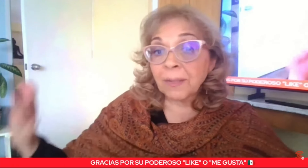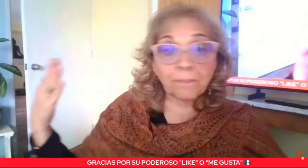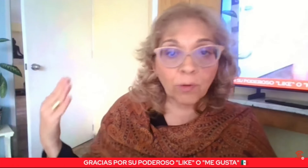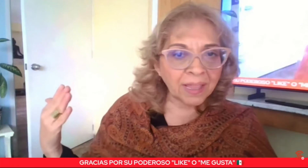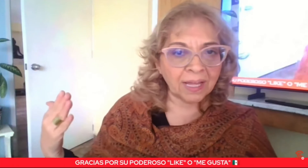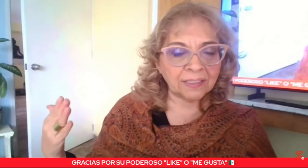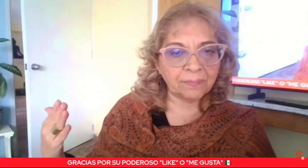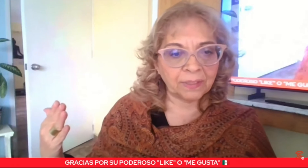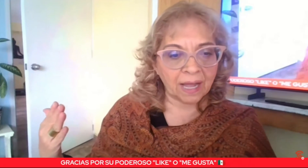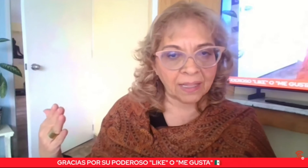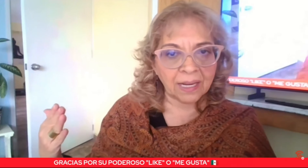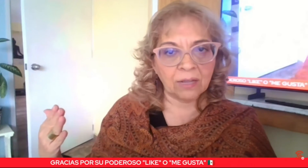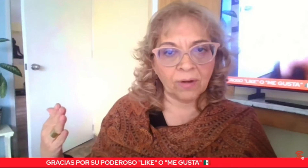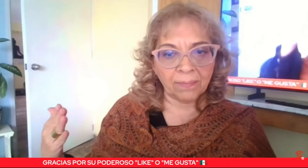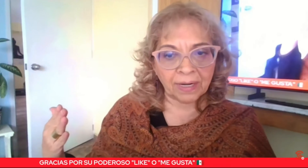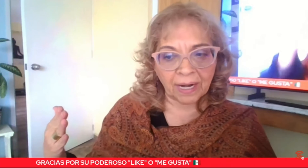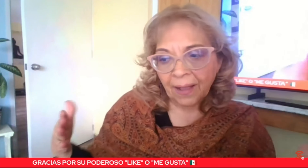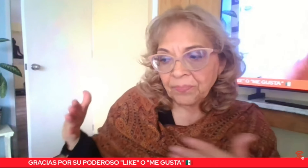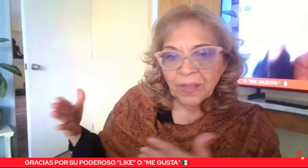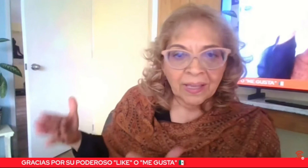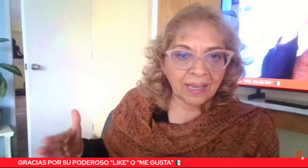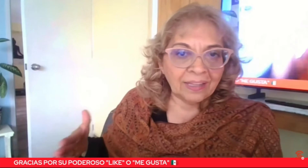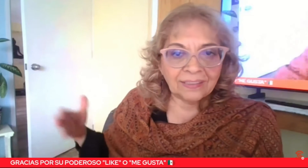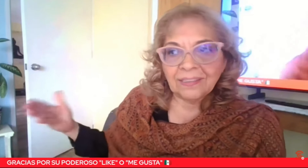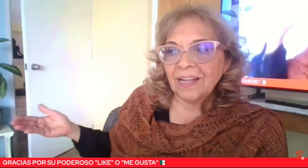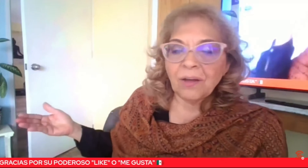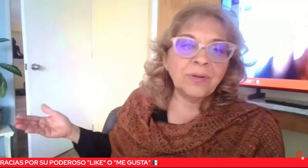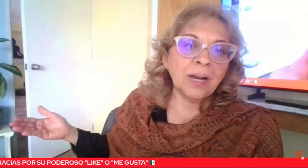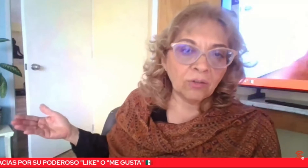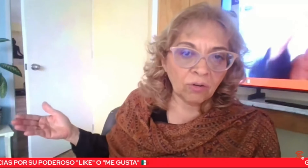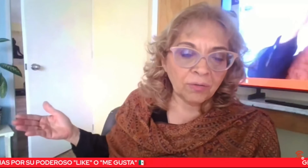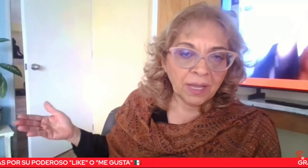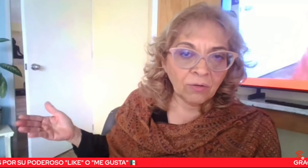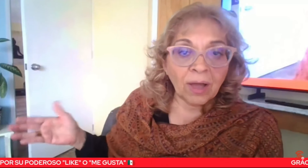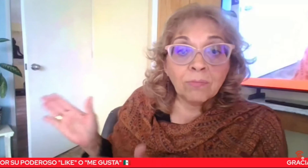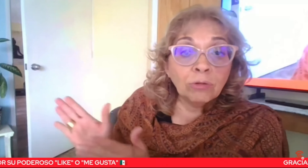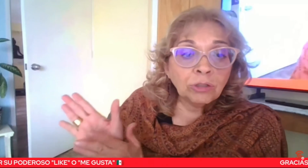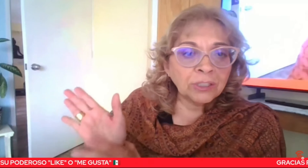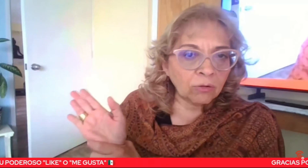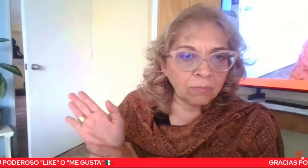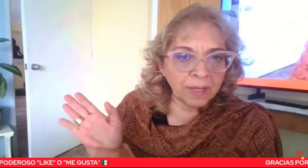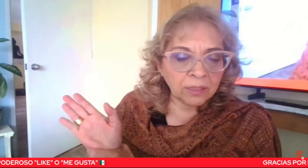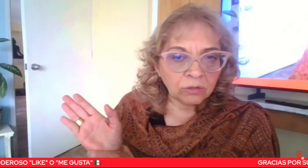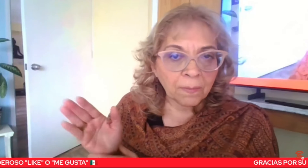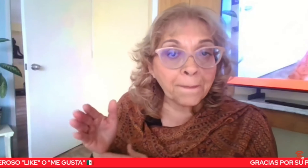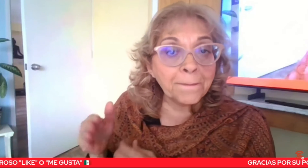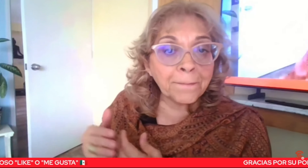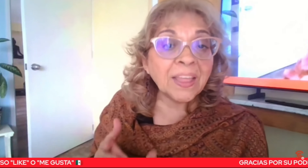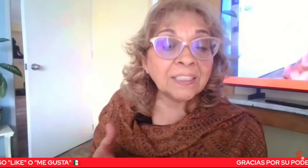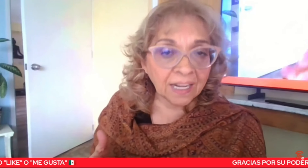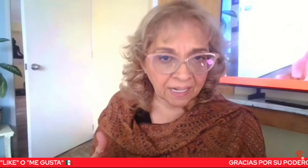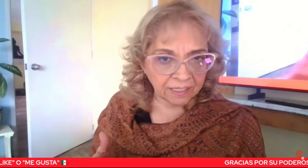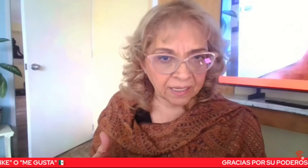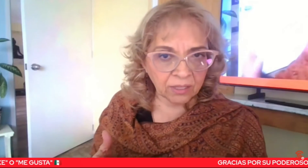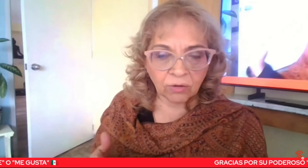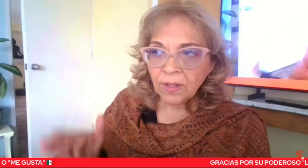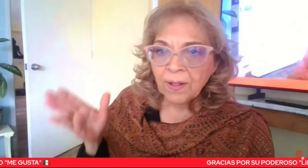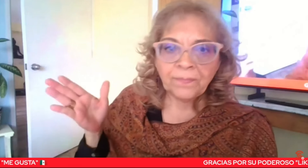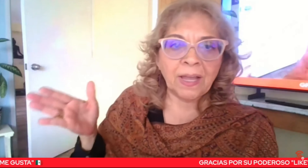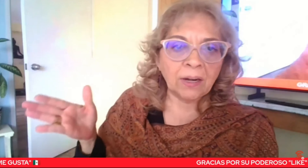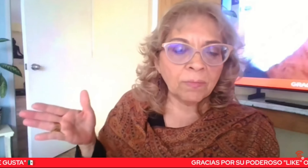se puede aceptar de ninguna manera que este sea un narcogobierno. Hay muchos argumentos, decenas diría